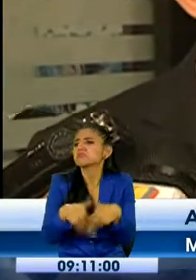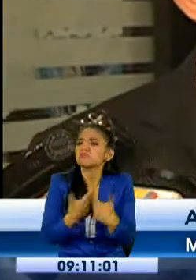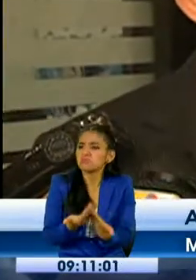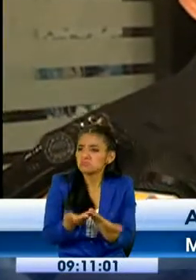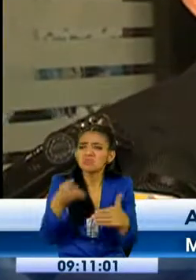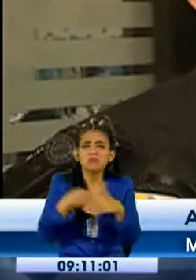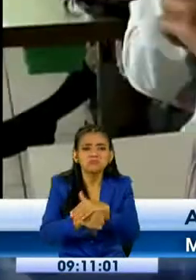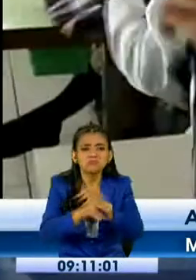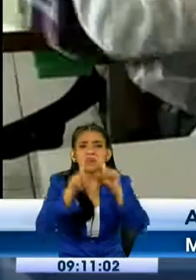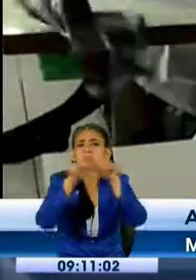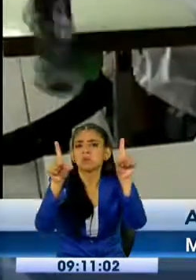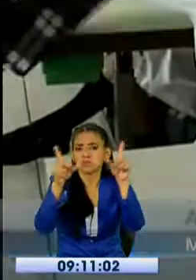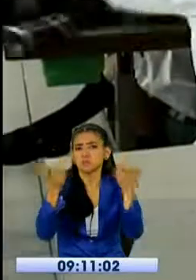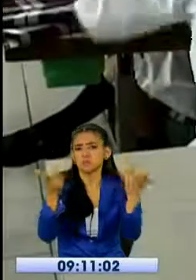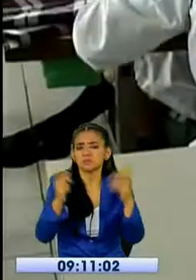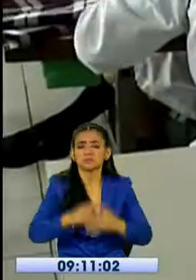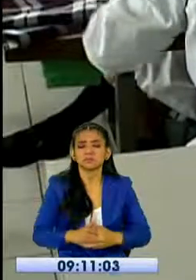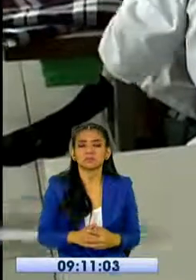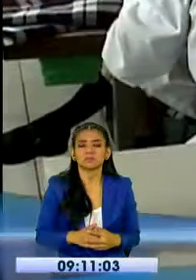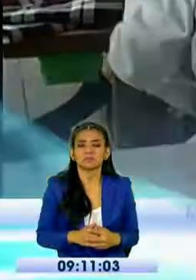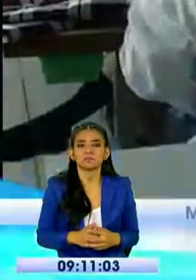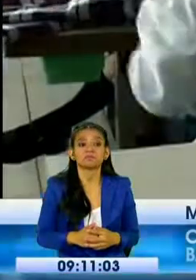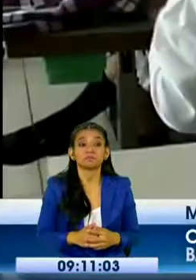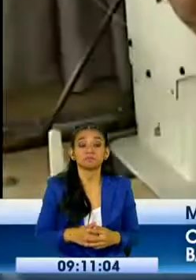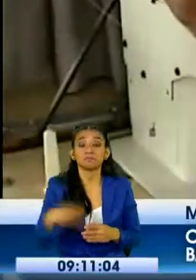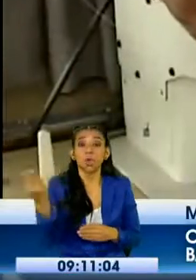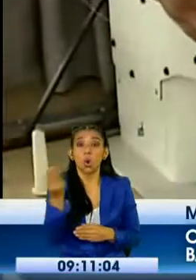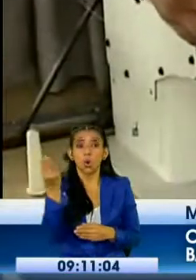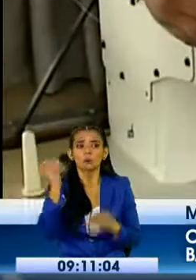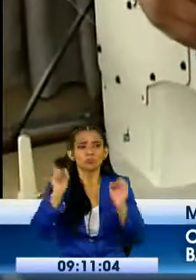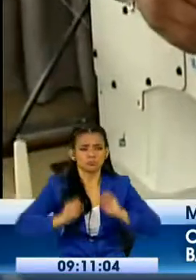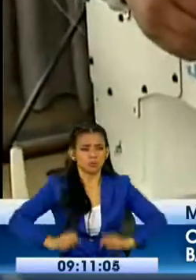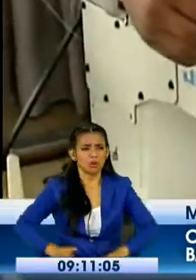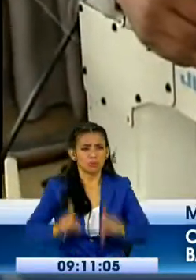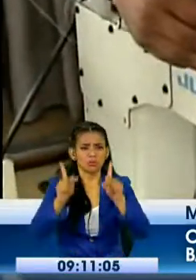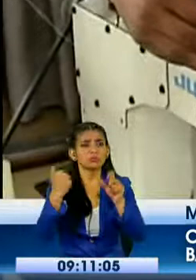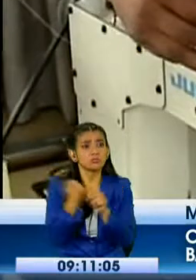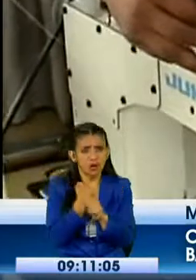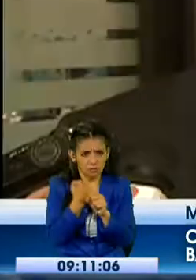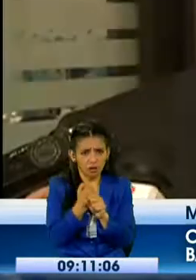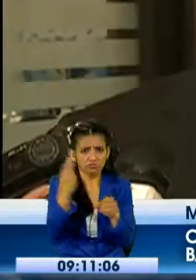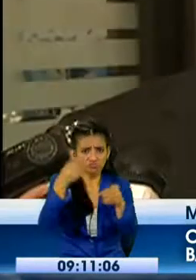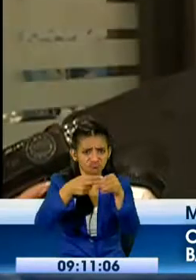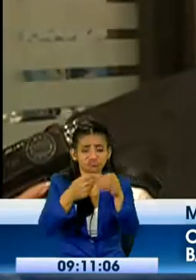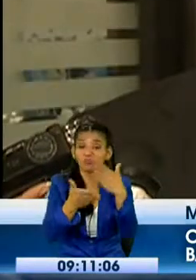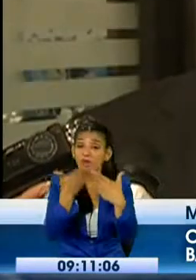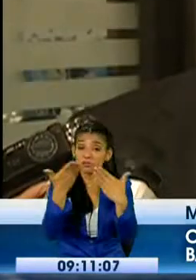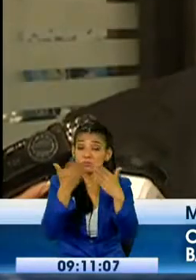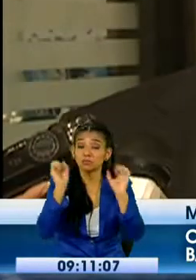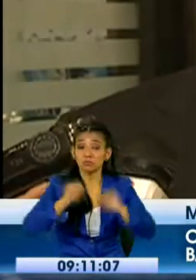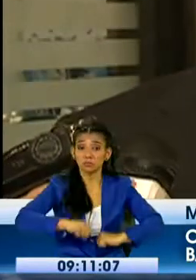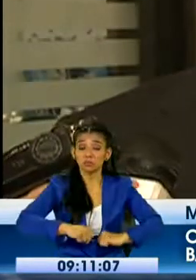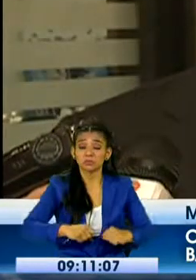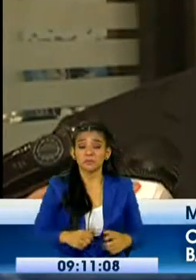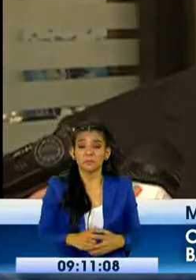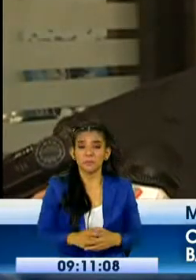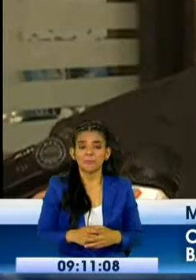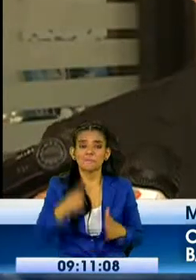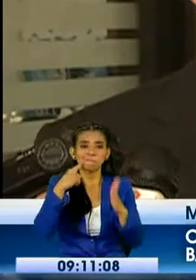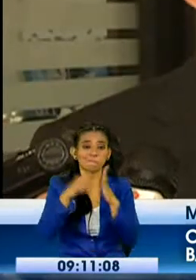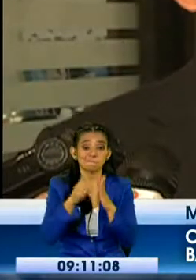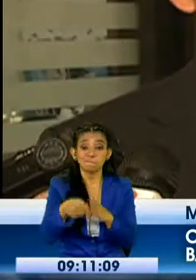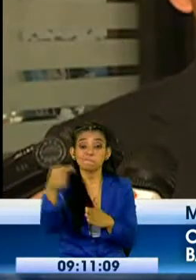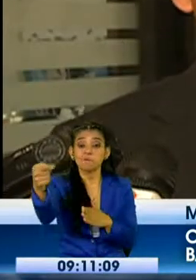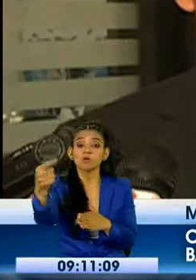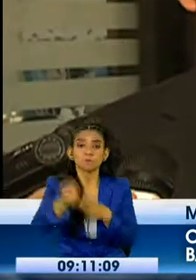tipo de formación. El objetivo es que los jóvenes encuentren nuevas oportunidades laborales. Aspiramos a que durante el